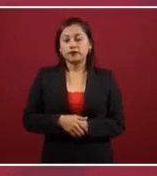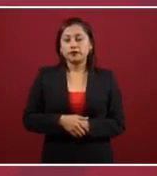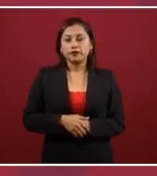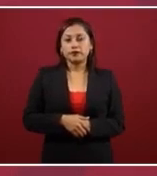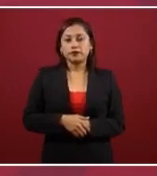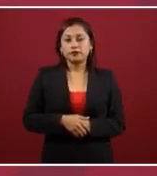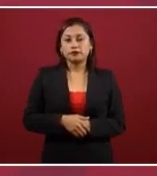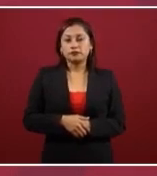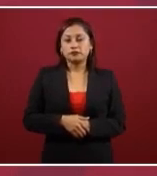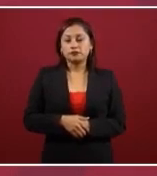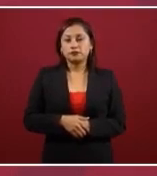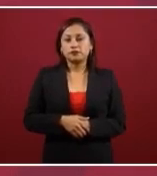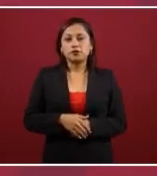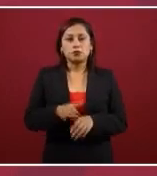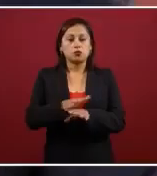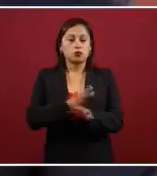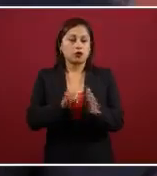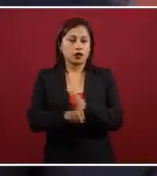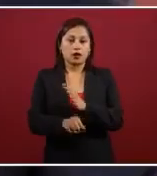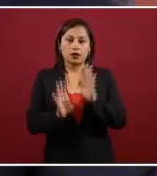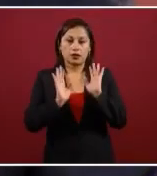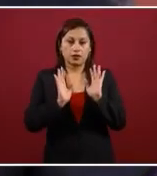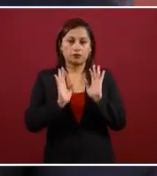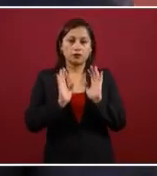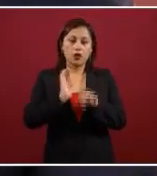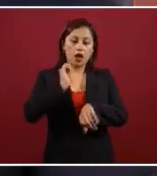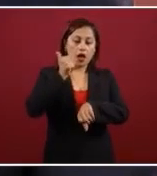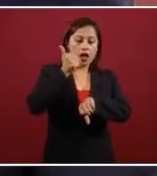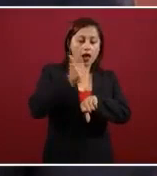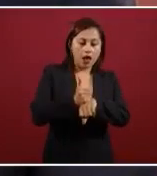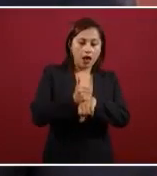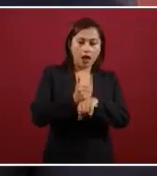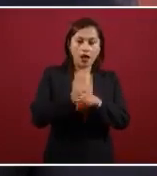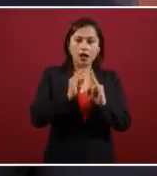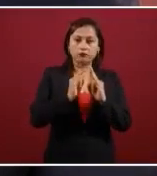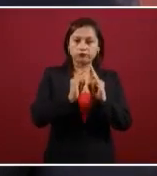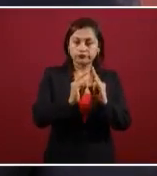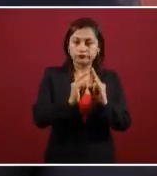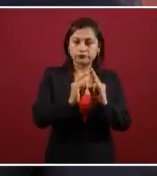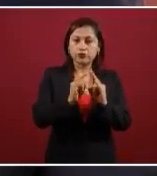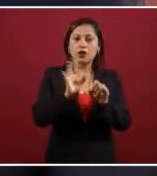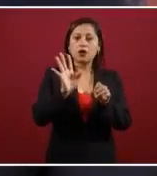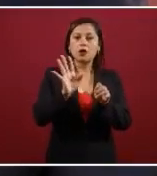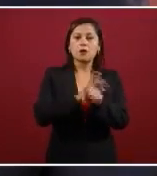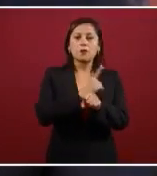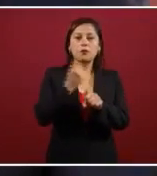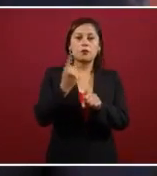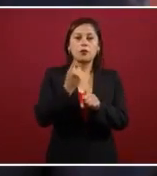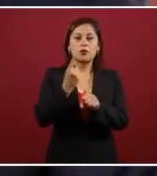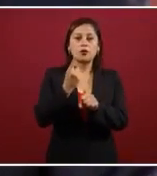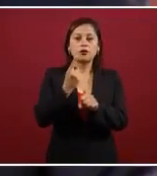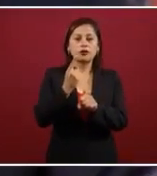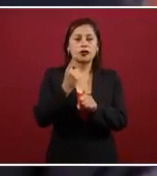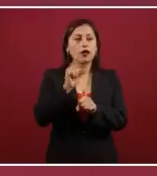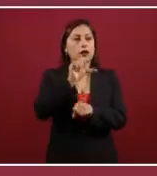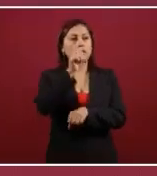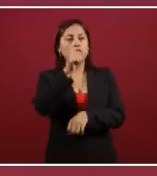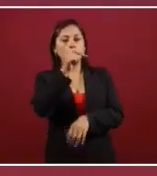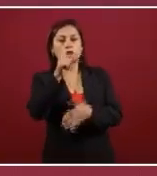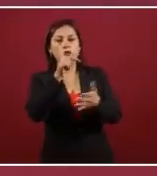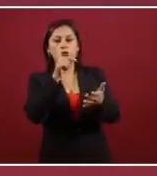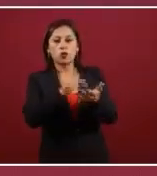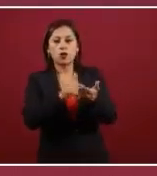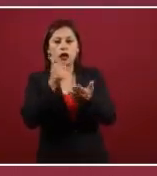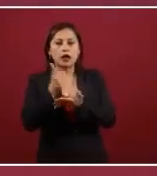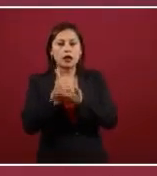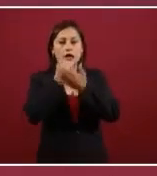para recibir despensas porque hay damnificados